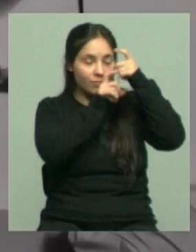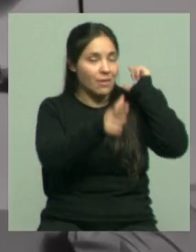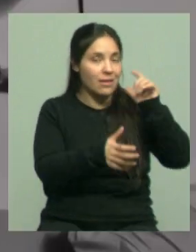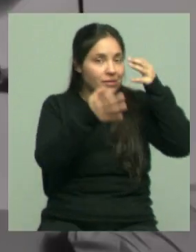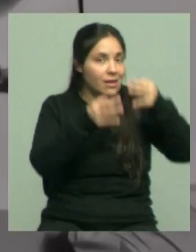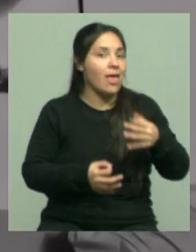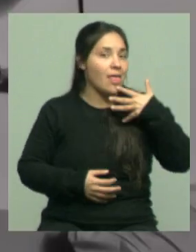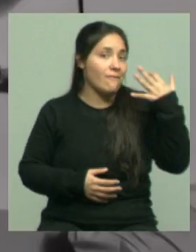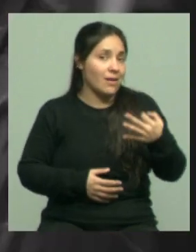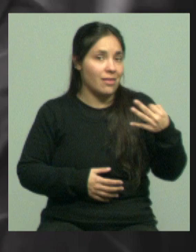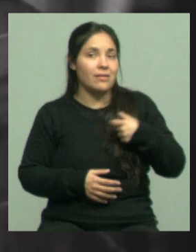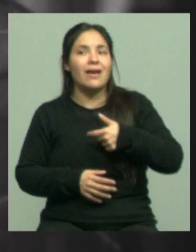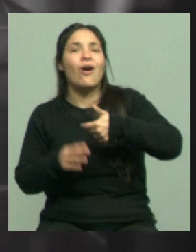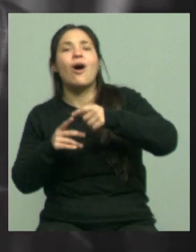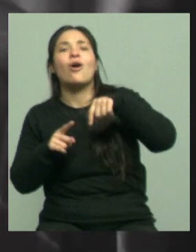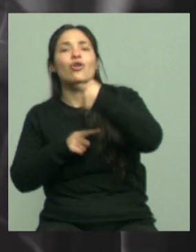ha relegado para